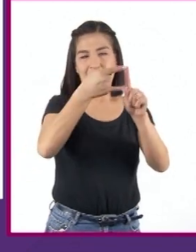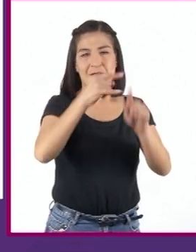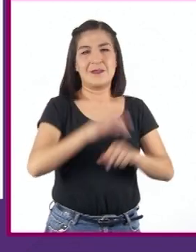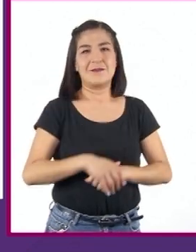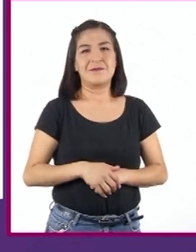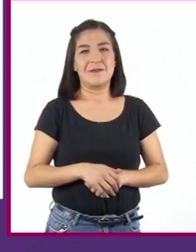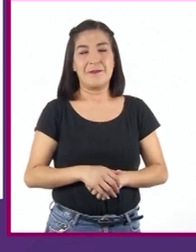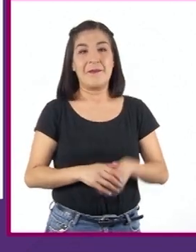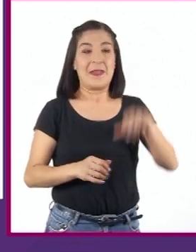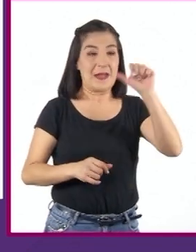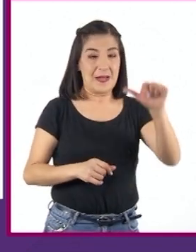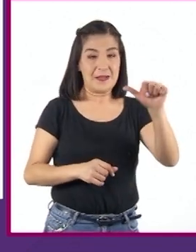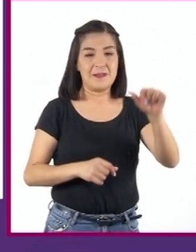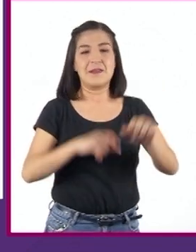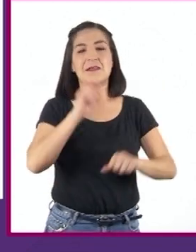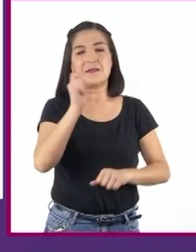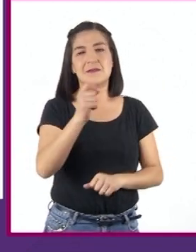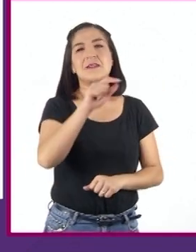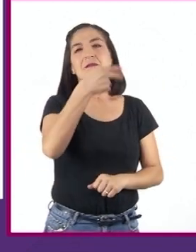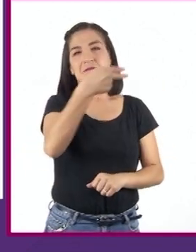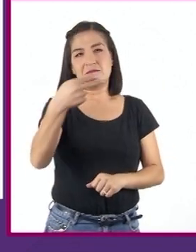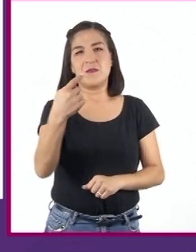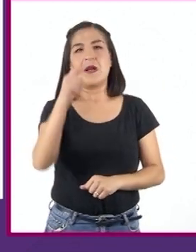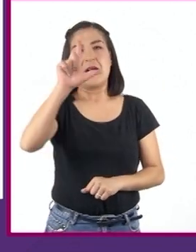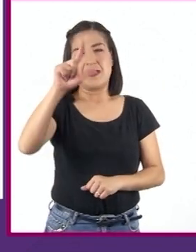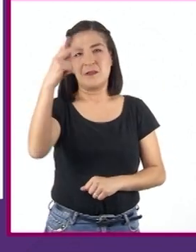Área igual con lado al cuadrado.